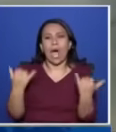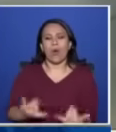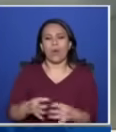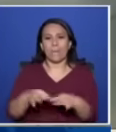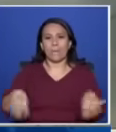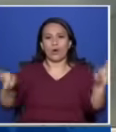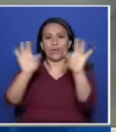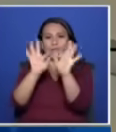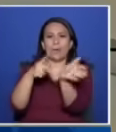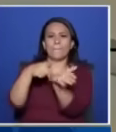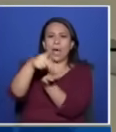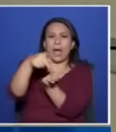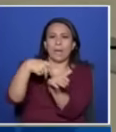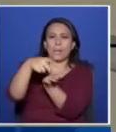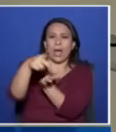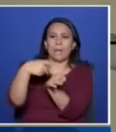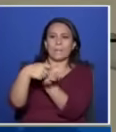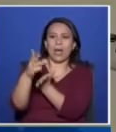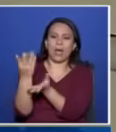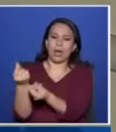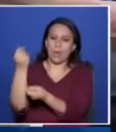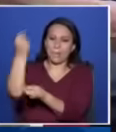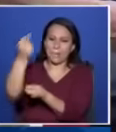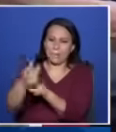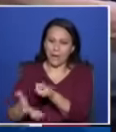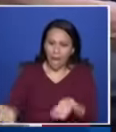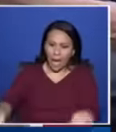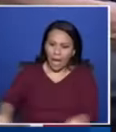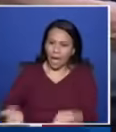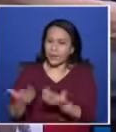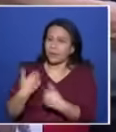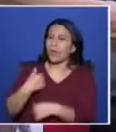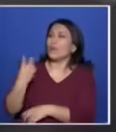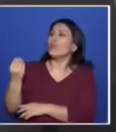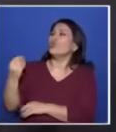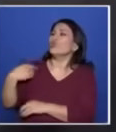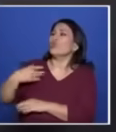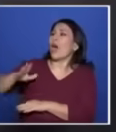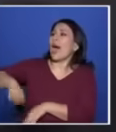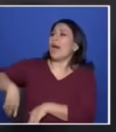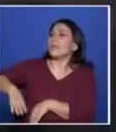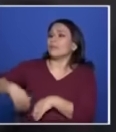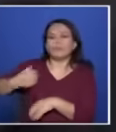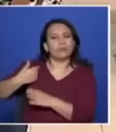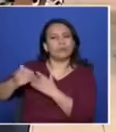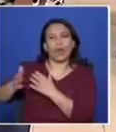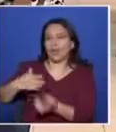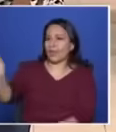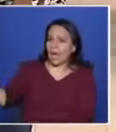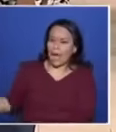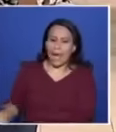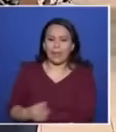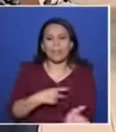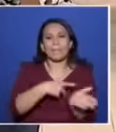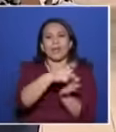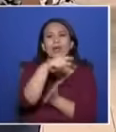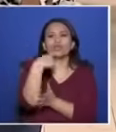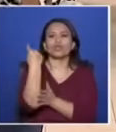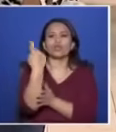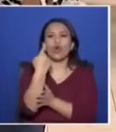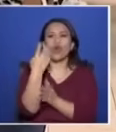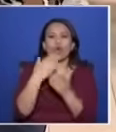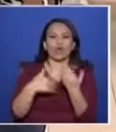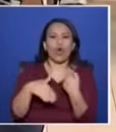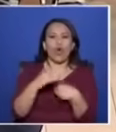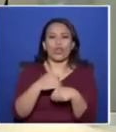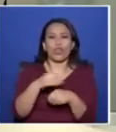que administra el Cabildo mediante el pago de capitales, lo que incentiva la regularización de obligaciones vencidas. El deudor deberá pagar la totalidad